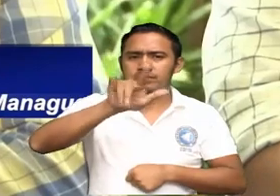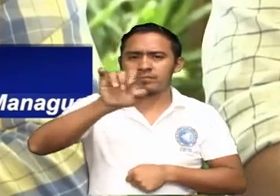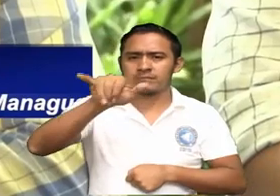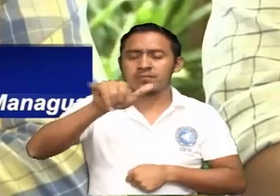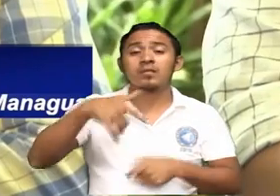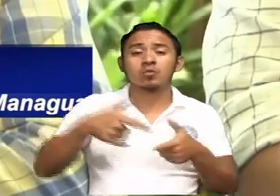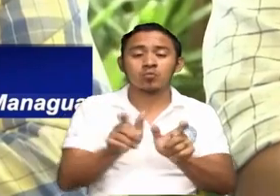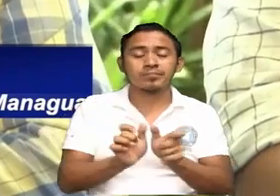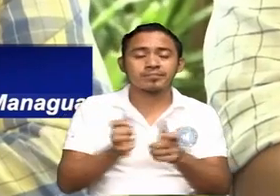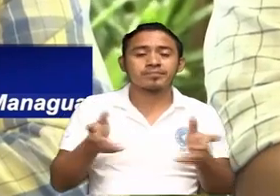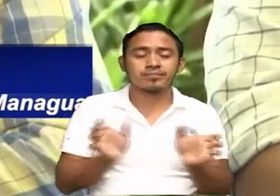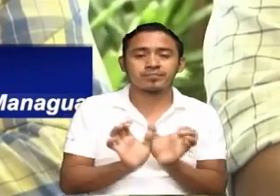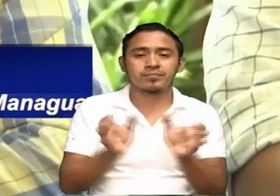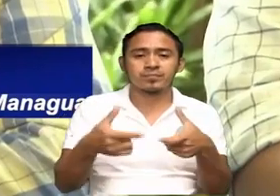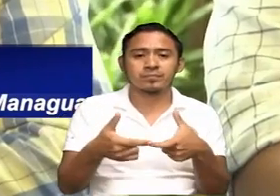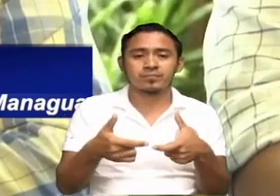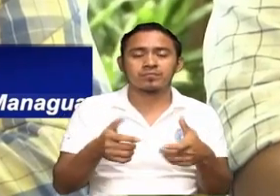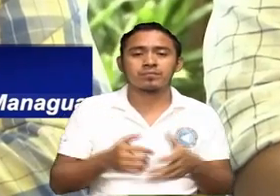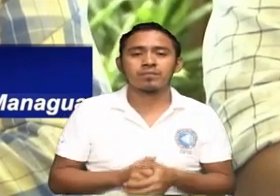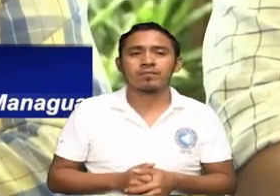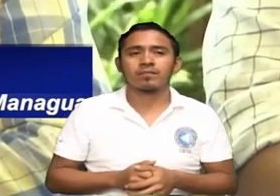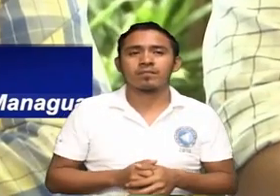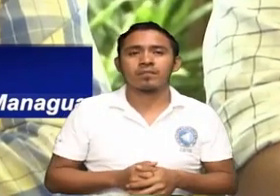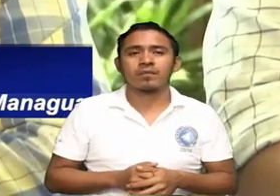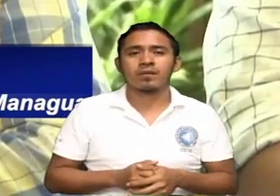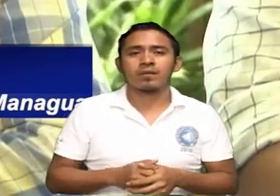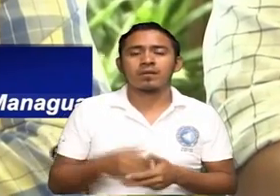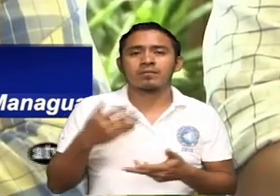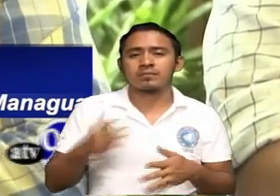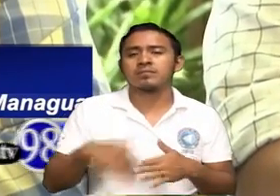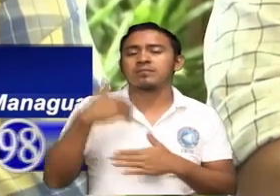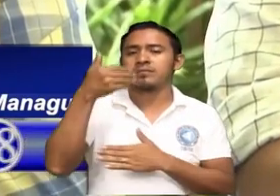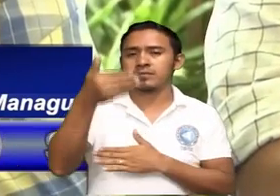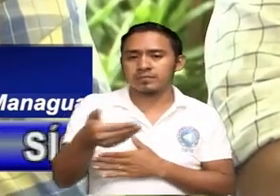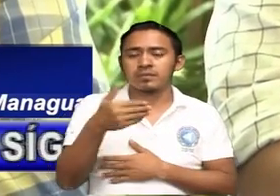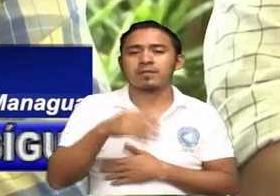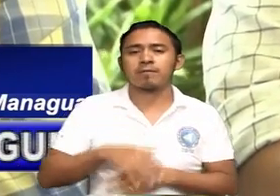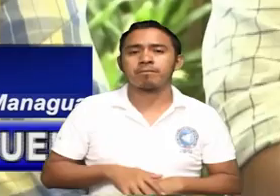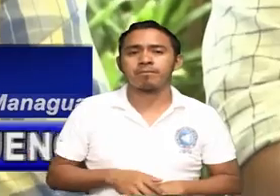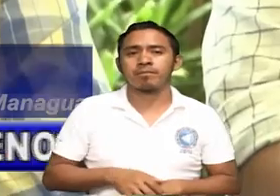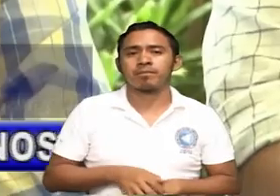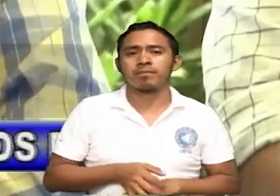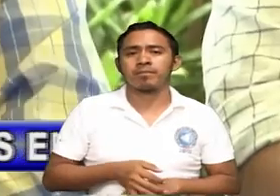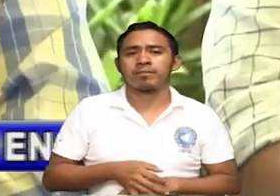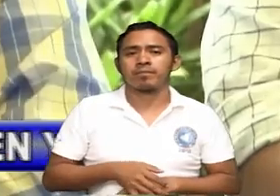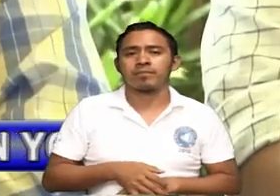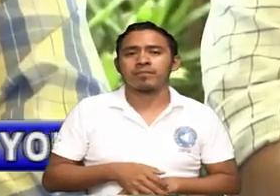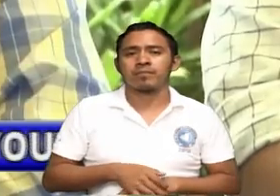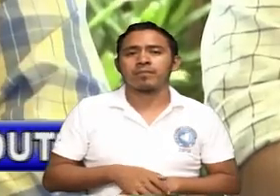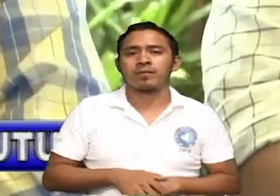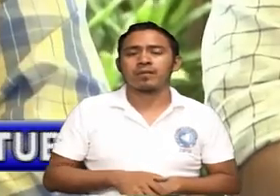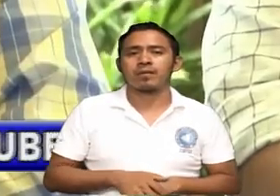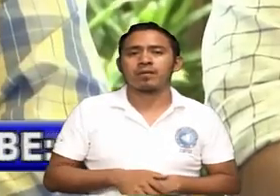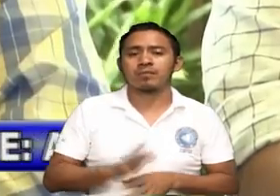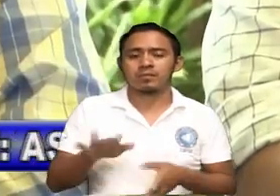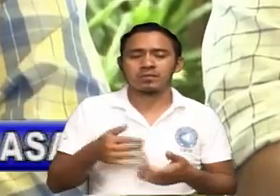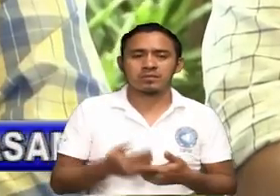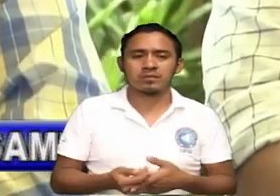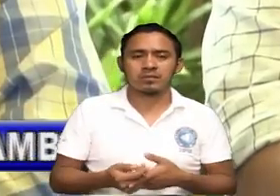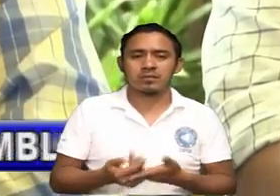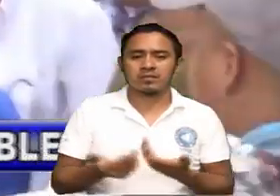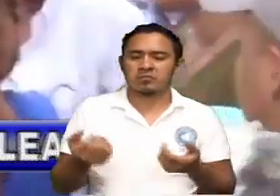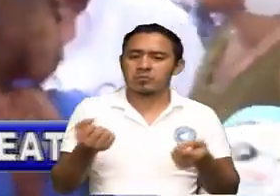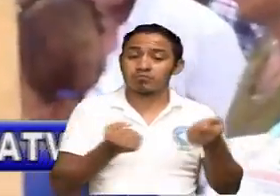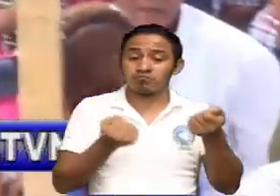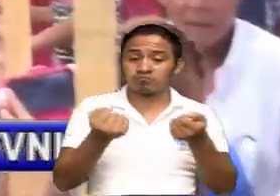motos Harley, y posteriormente va a salir también unos carros